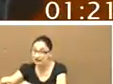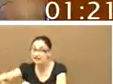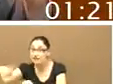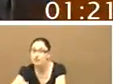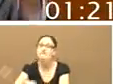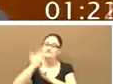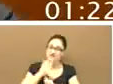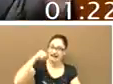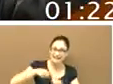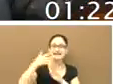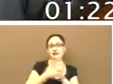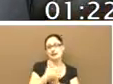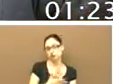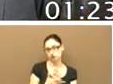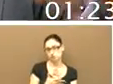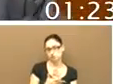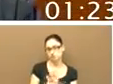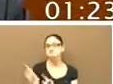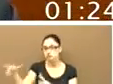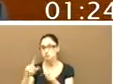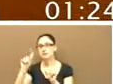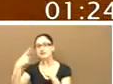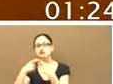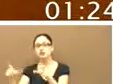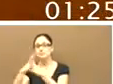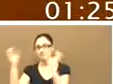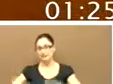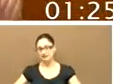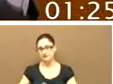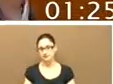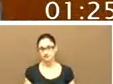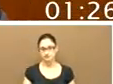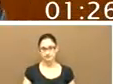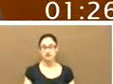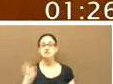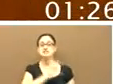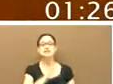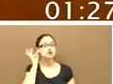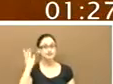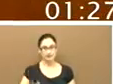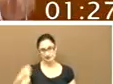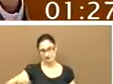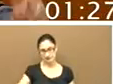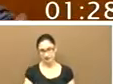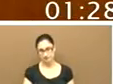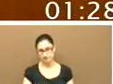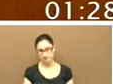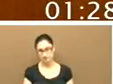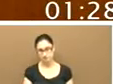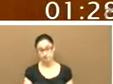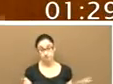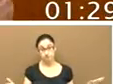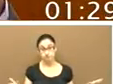hablaremos y hablaremos paste usted con el sector eso señora vicepresidenta de su